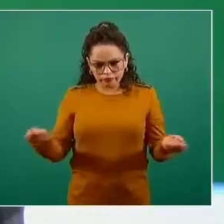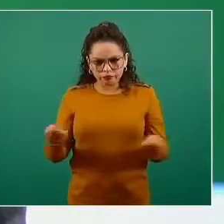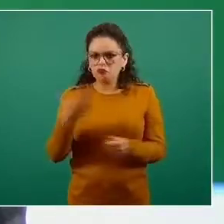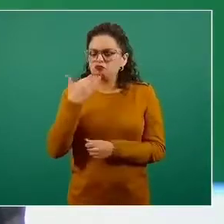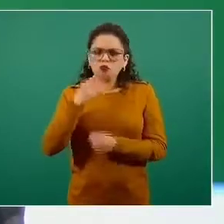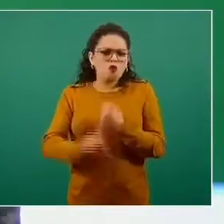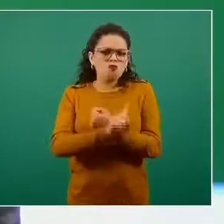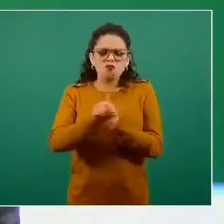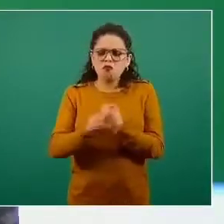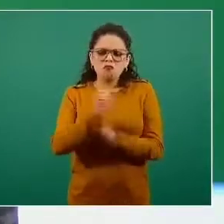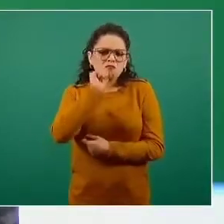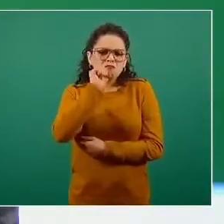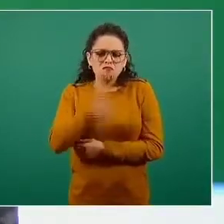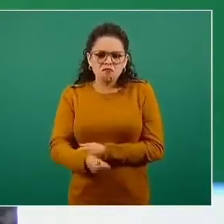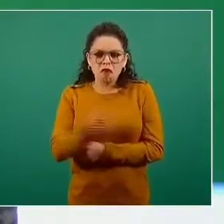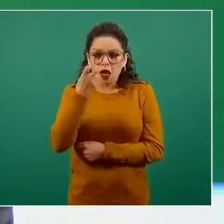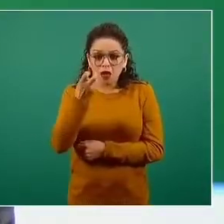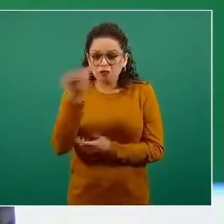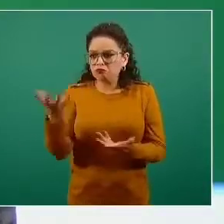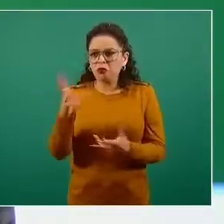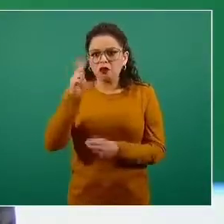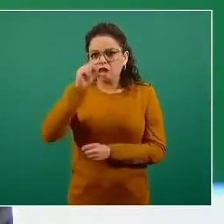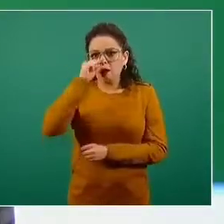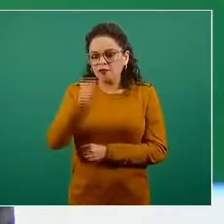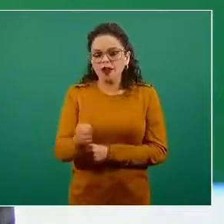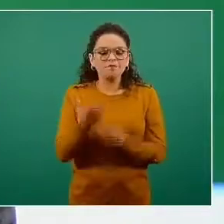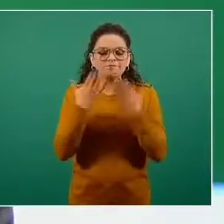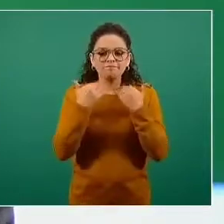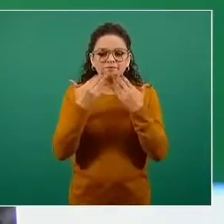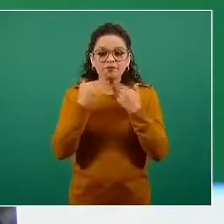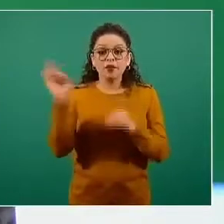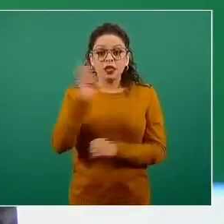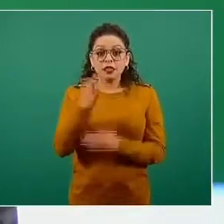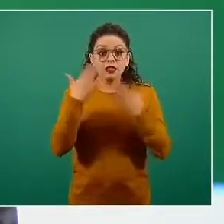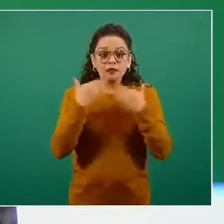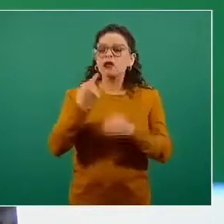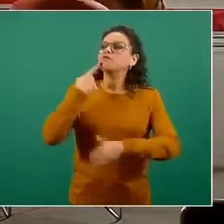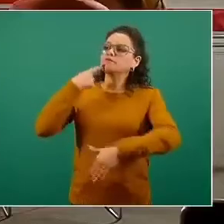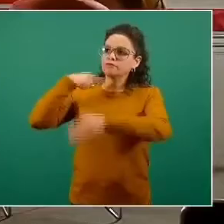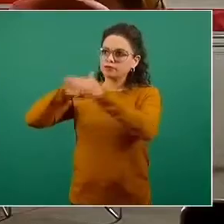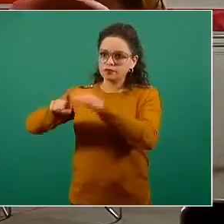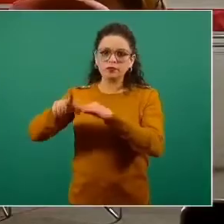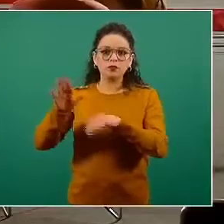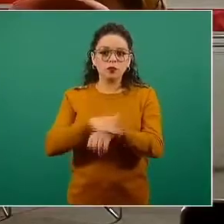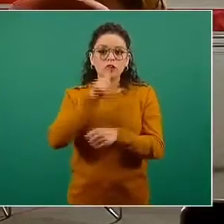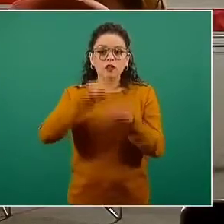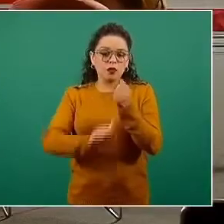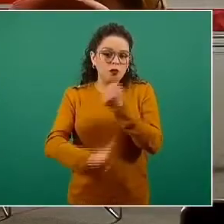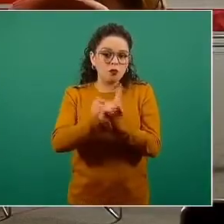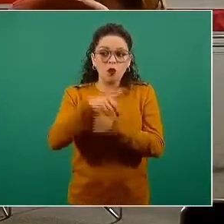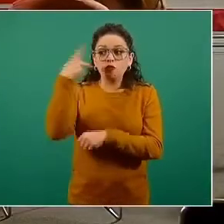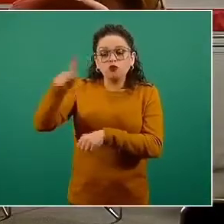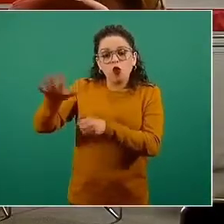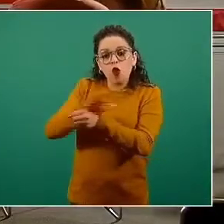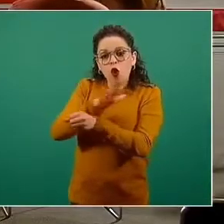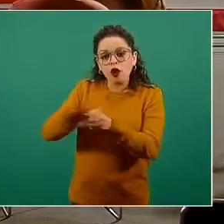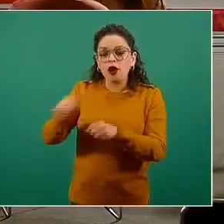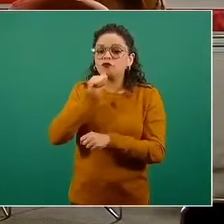sin problema alguno. Entonces, esta no puede estar fallando. Si está fallando, hay que denunciarlo porque puede ser un problema local de